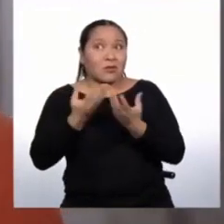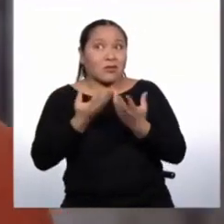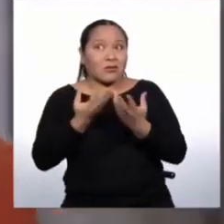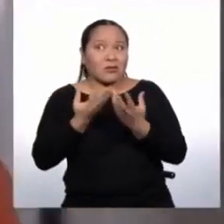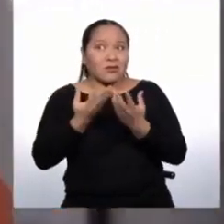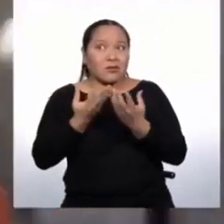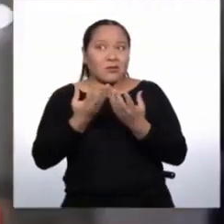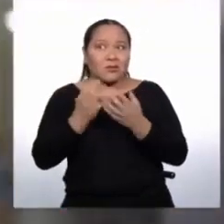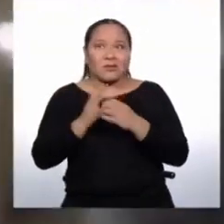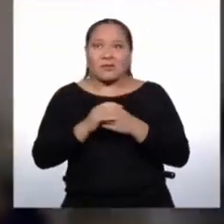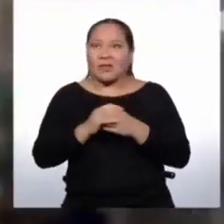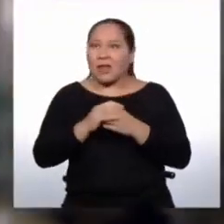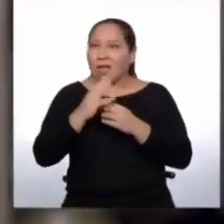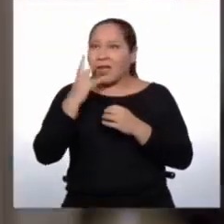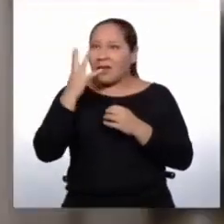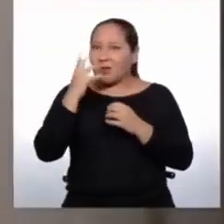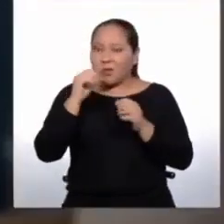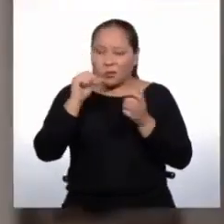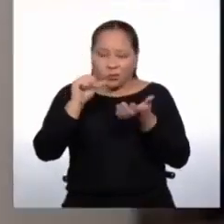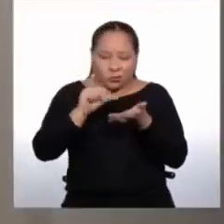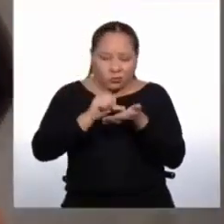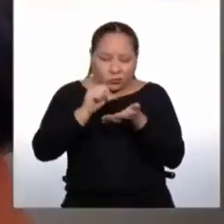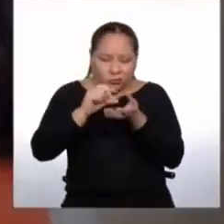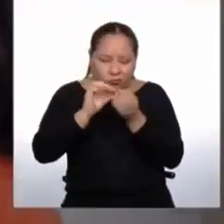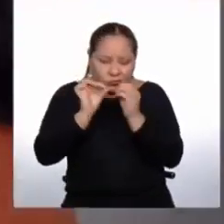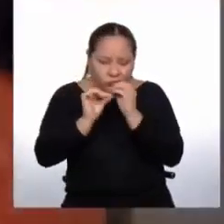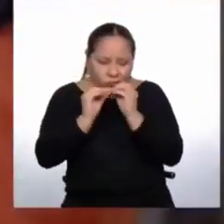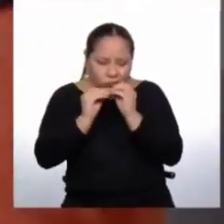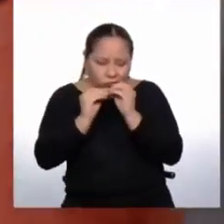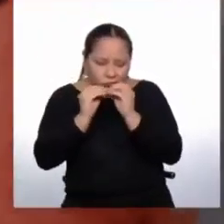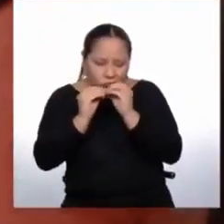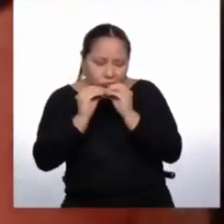de hadas.